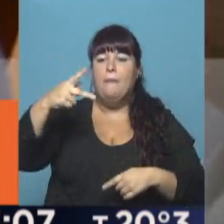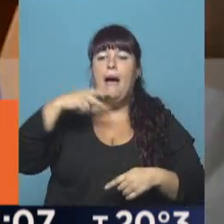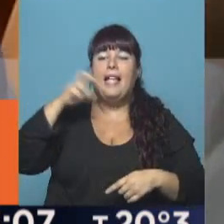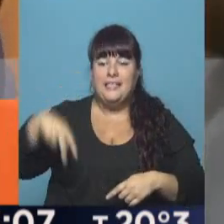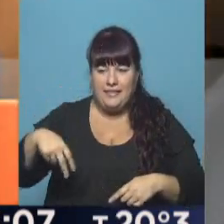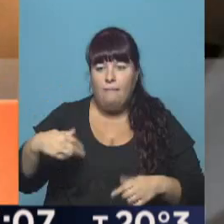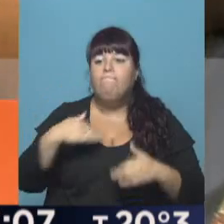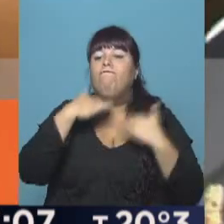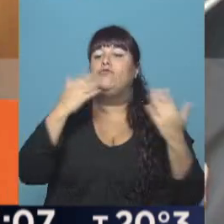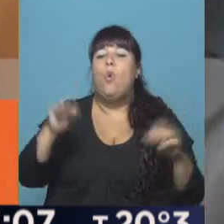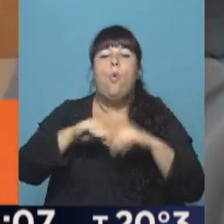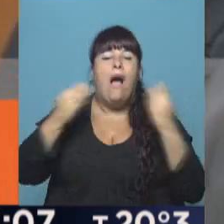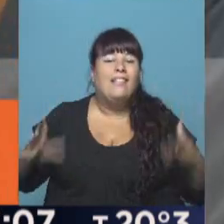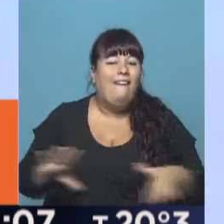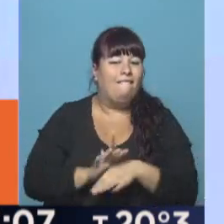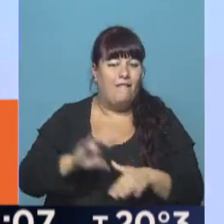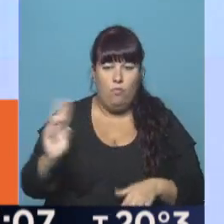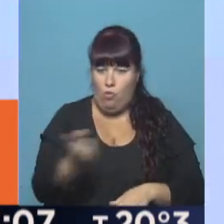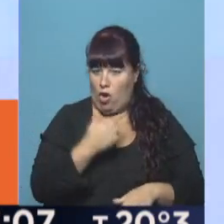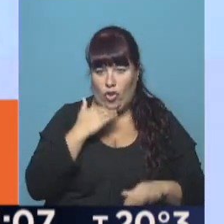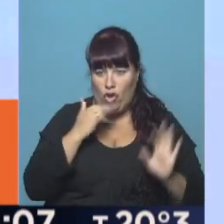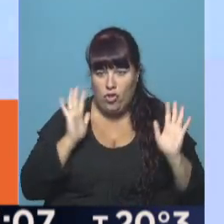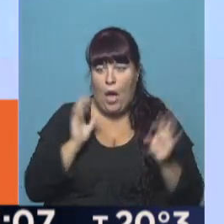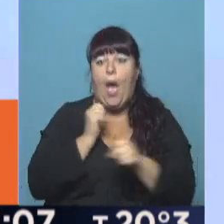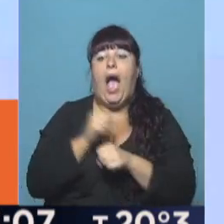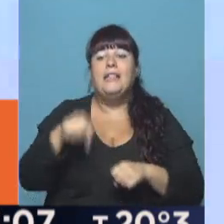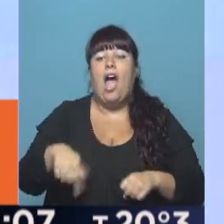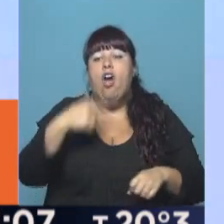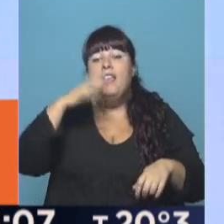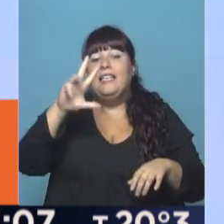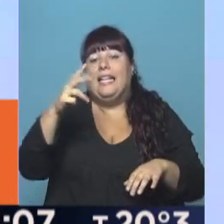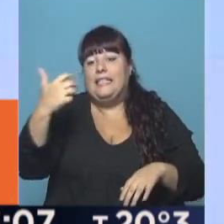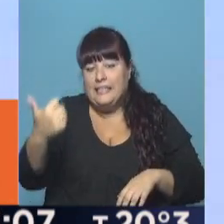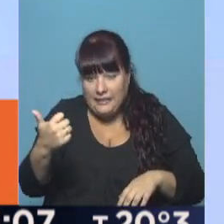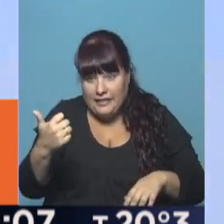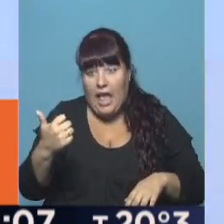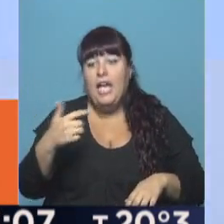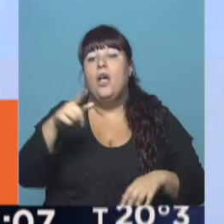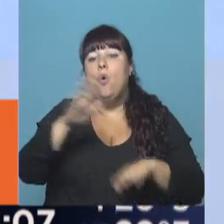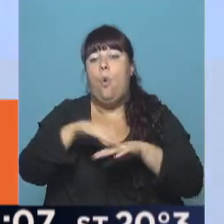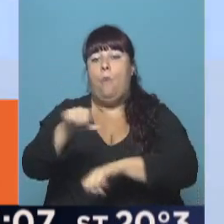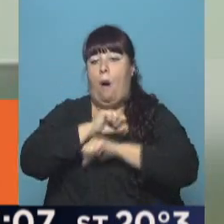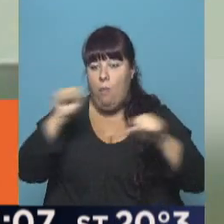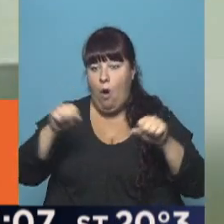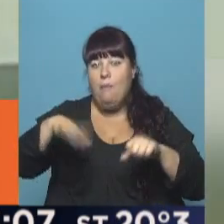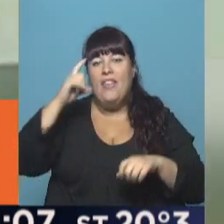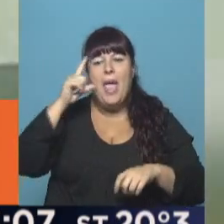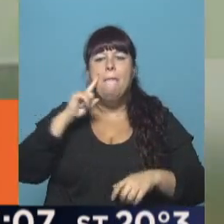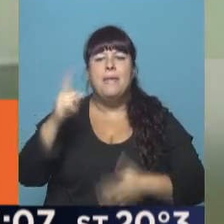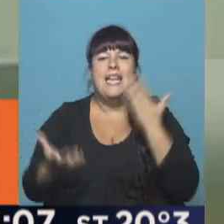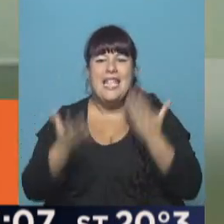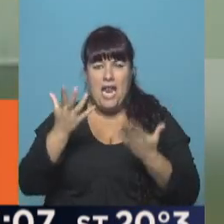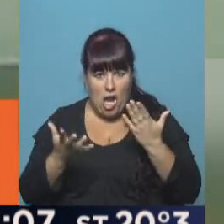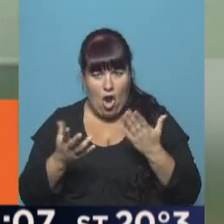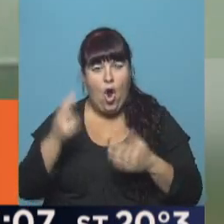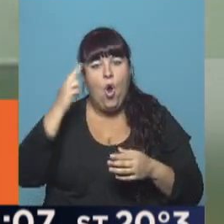Aún se desconoce el número exacto de víctimas, hasta el momento se habla de 36, que provocó el explosivo de más de 10 toneladas de peso